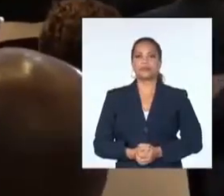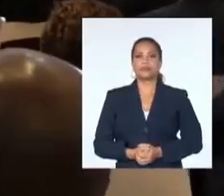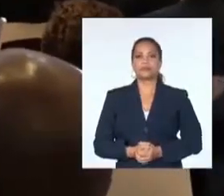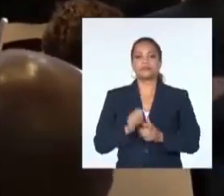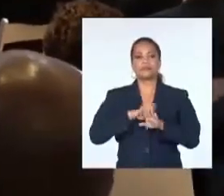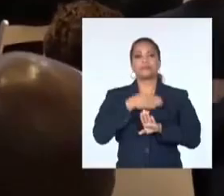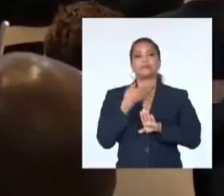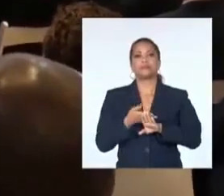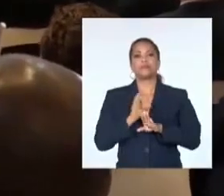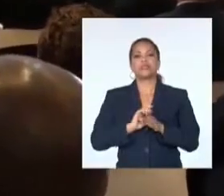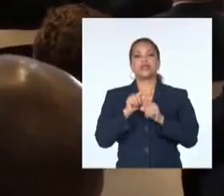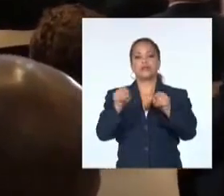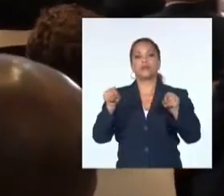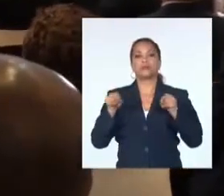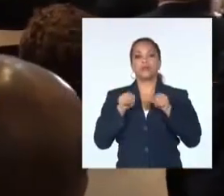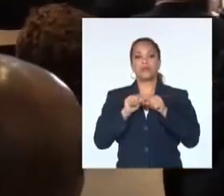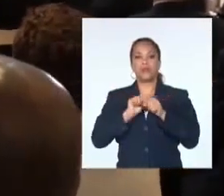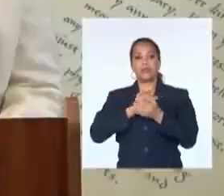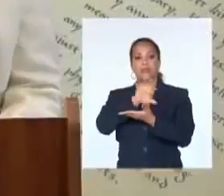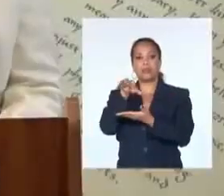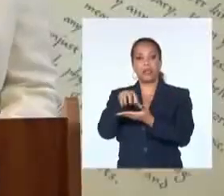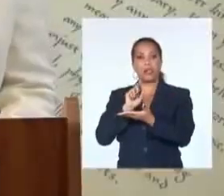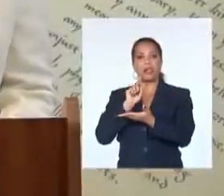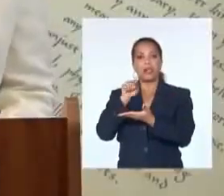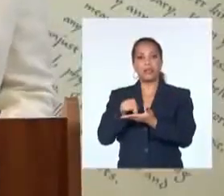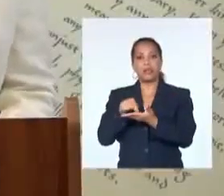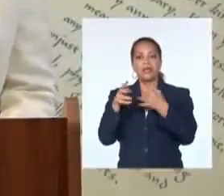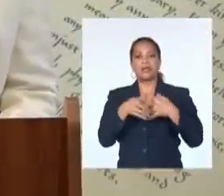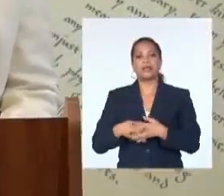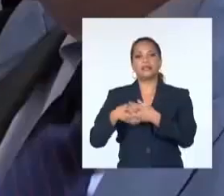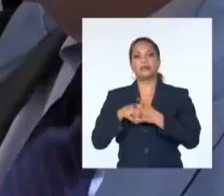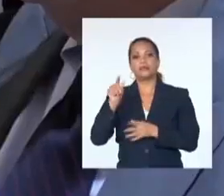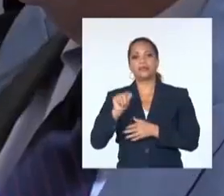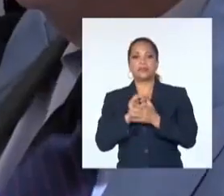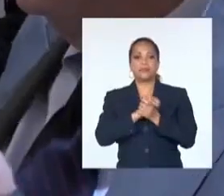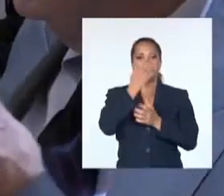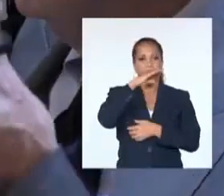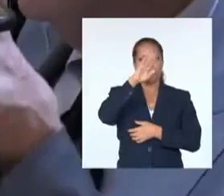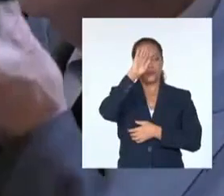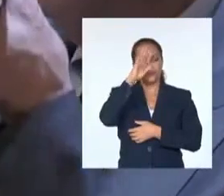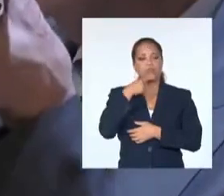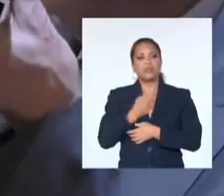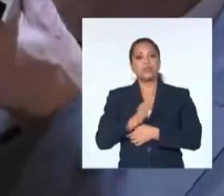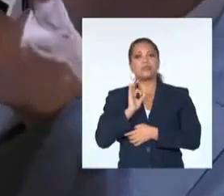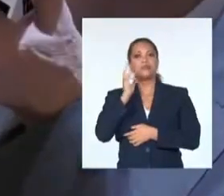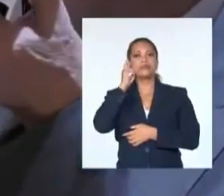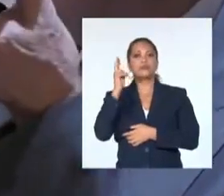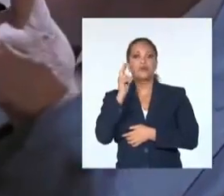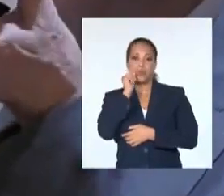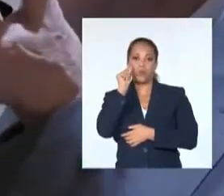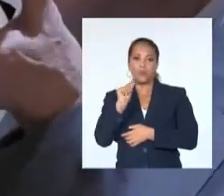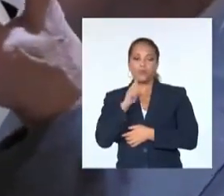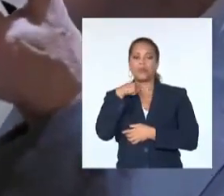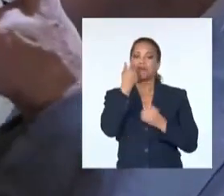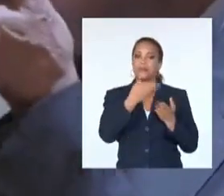Posteriormente, en uno de los salones del Centro Memorial y Educacional, estadounidenses, amigos de Cuba y fieles seguidores del legado de Malcolm X le dieron la